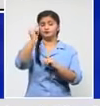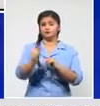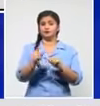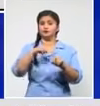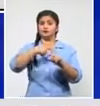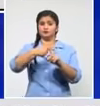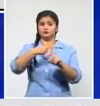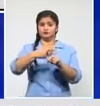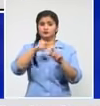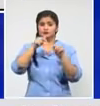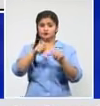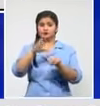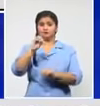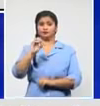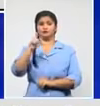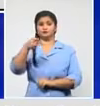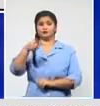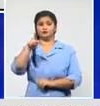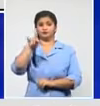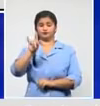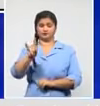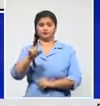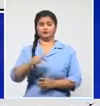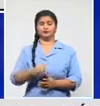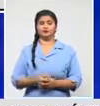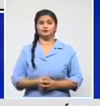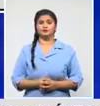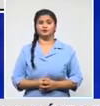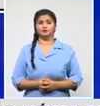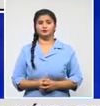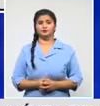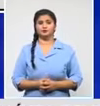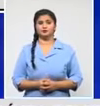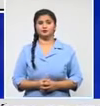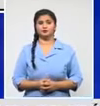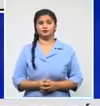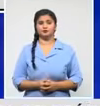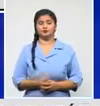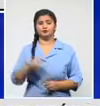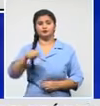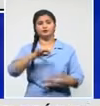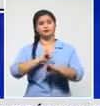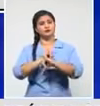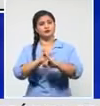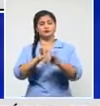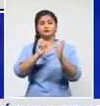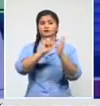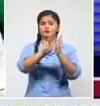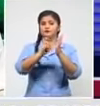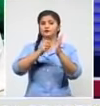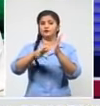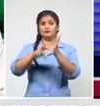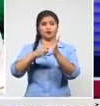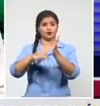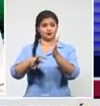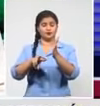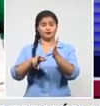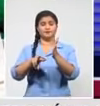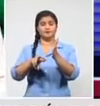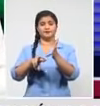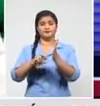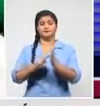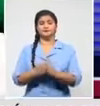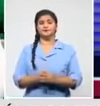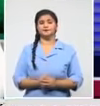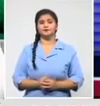de 0,19. Por territorio, y ahí